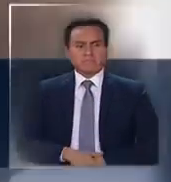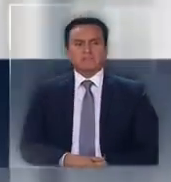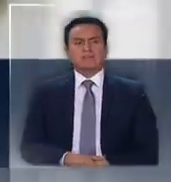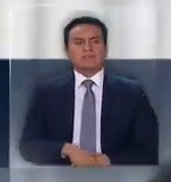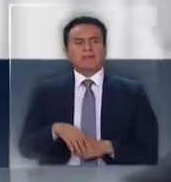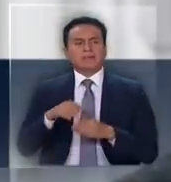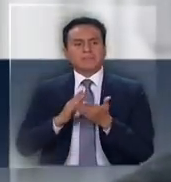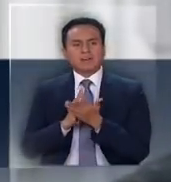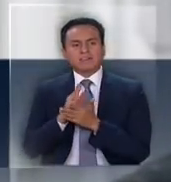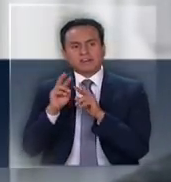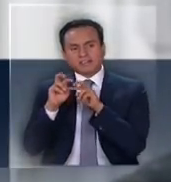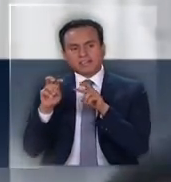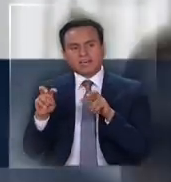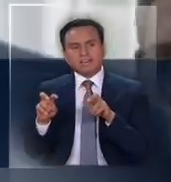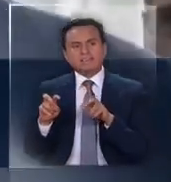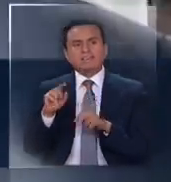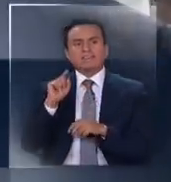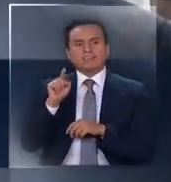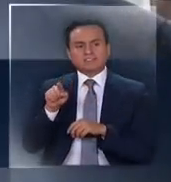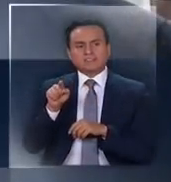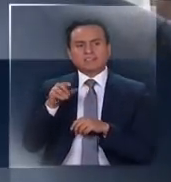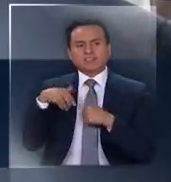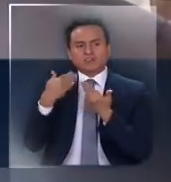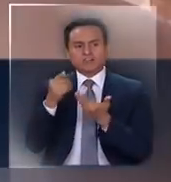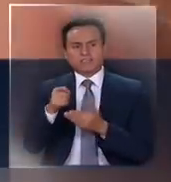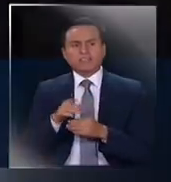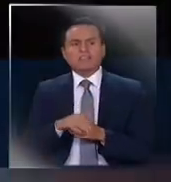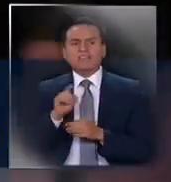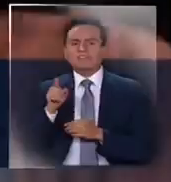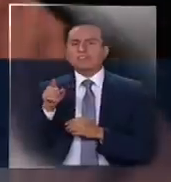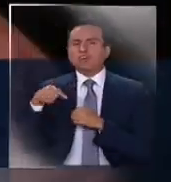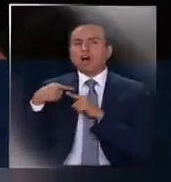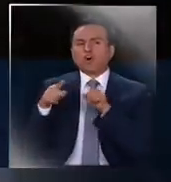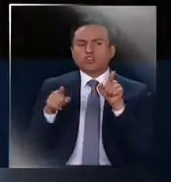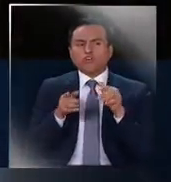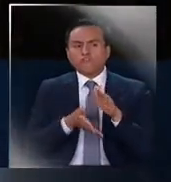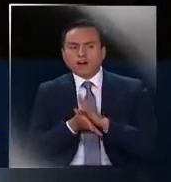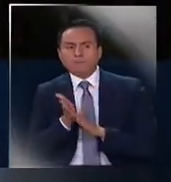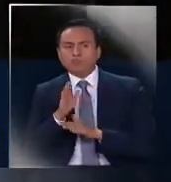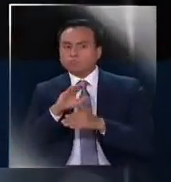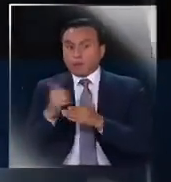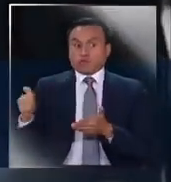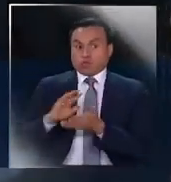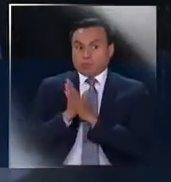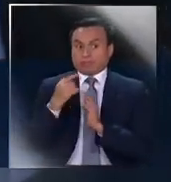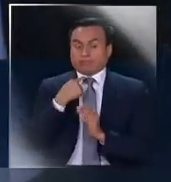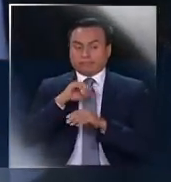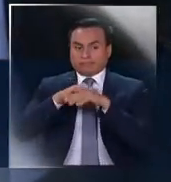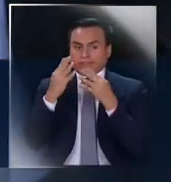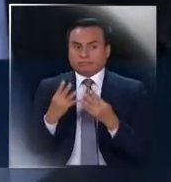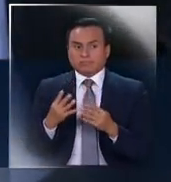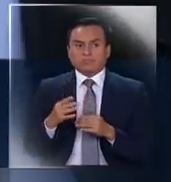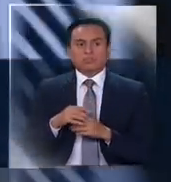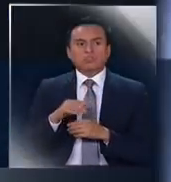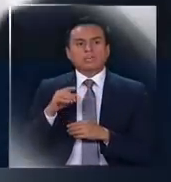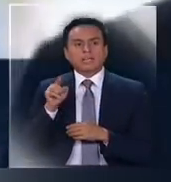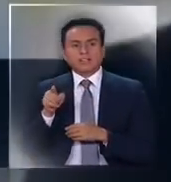Empieza a rastrear su imagen, la duda es que empieza a defenderte de dónde llegó. Estamos todos